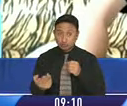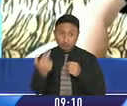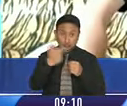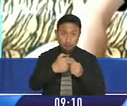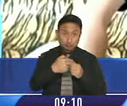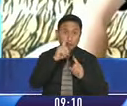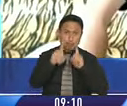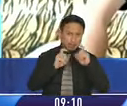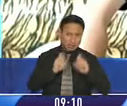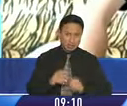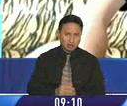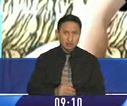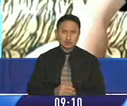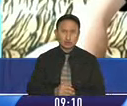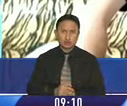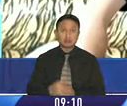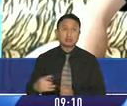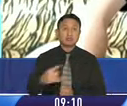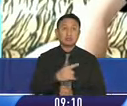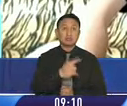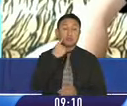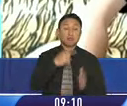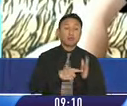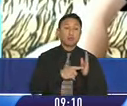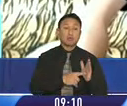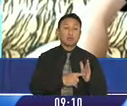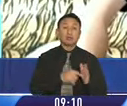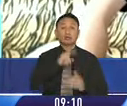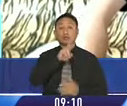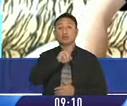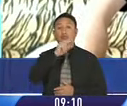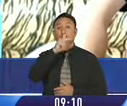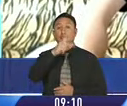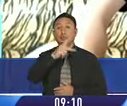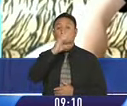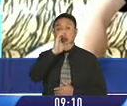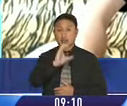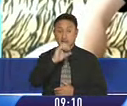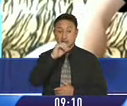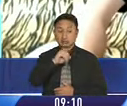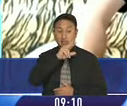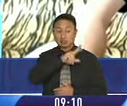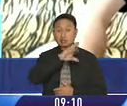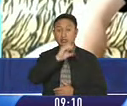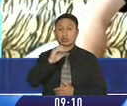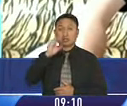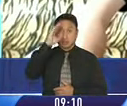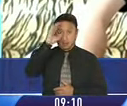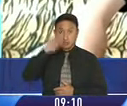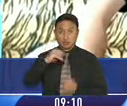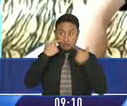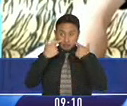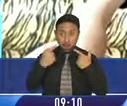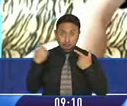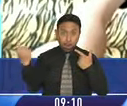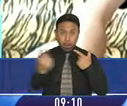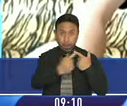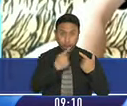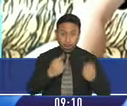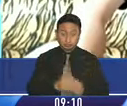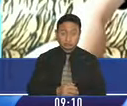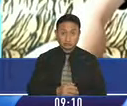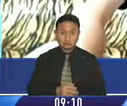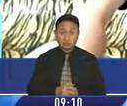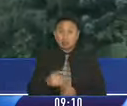decir, lo hicieron en el caso de las naves, por ejemplo, lo hicieron en una UPC, ¿no? Con más de 300 policías custodiando este